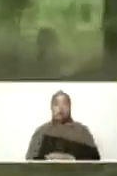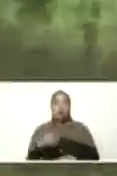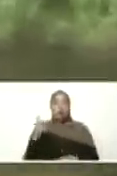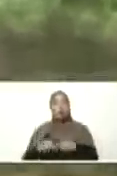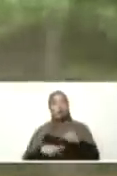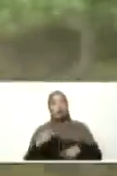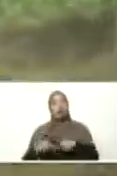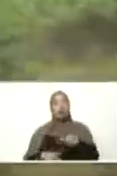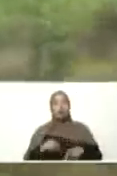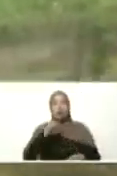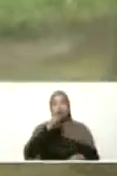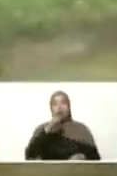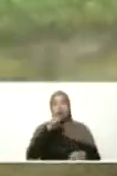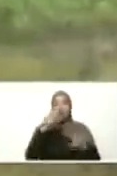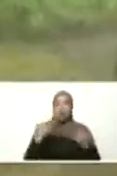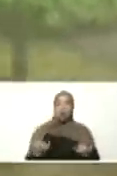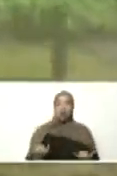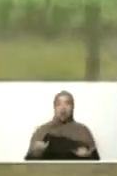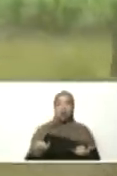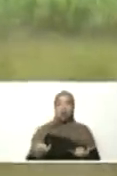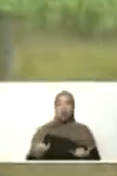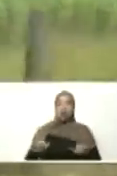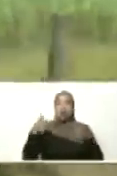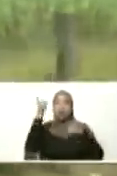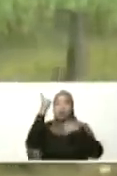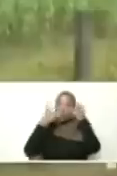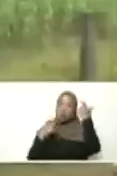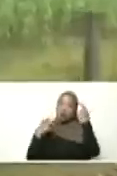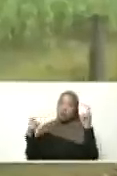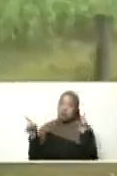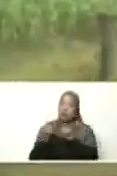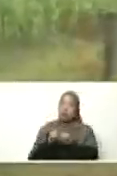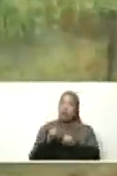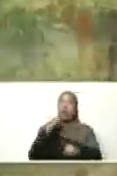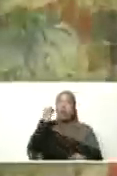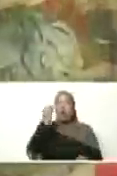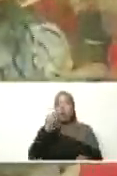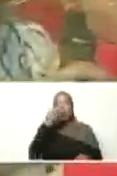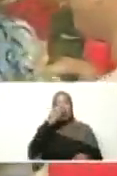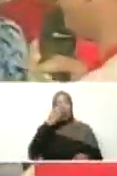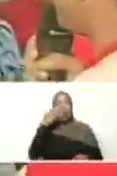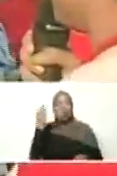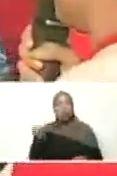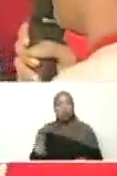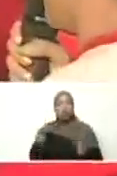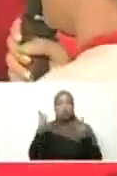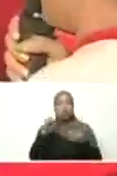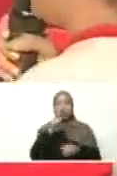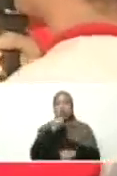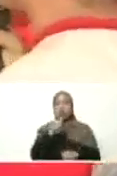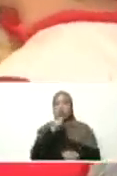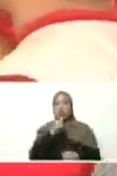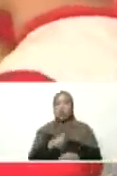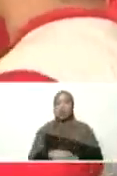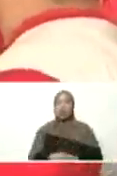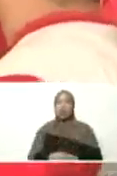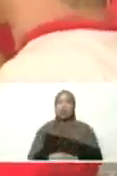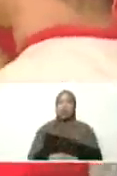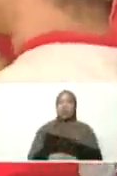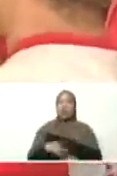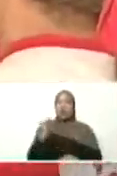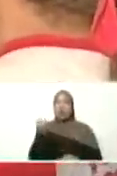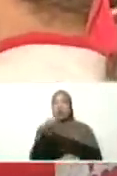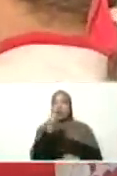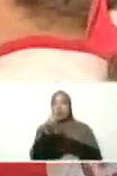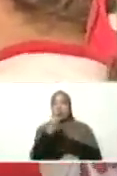producción. Jennifer, ¿qué me dices tú? El comandante Chávez en alguna oportunidad a uno de nuestros voceros no, le decía la tesis del